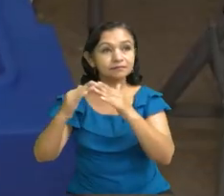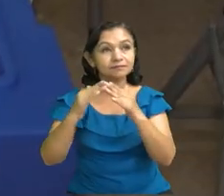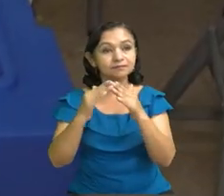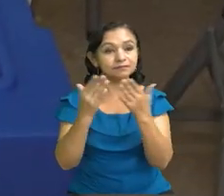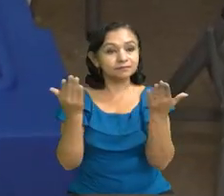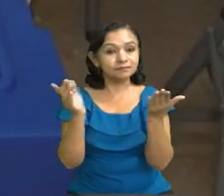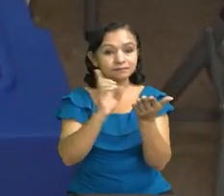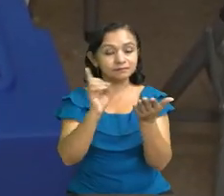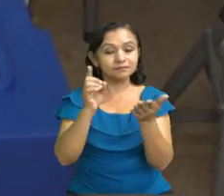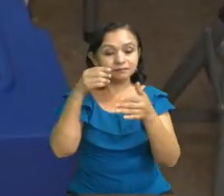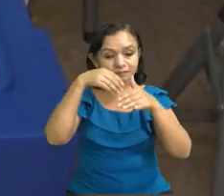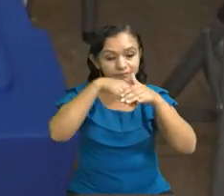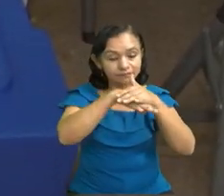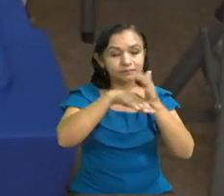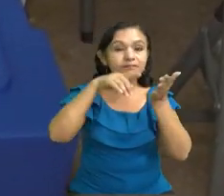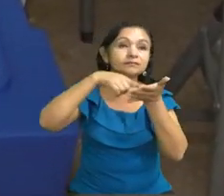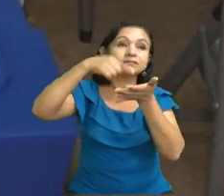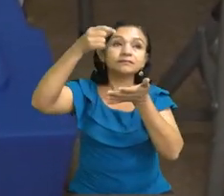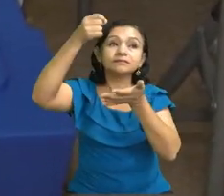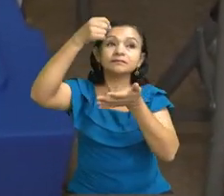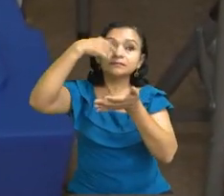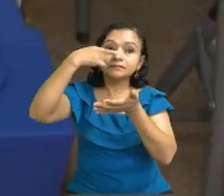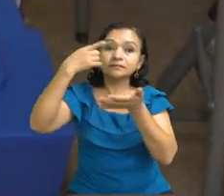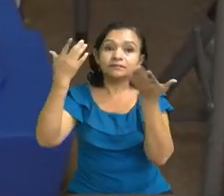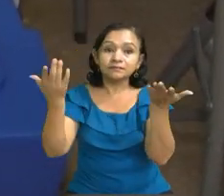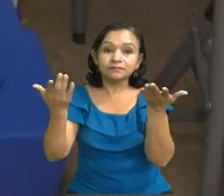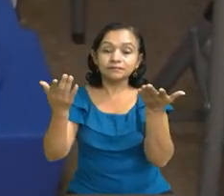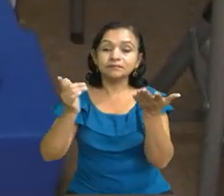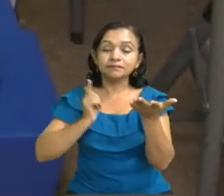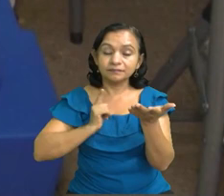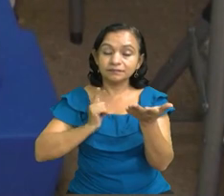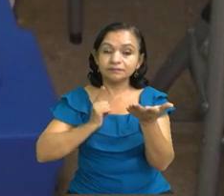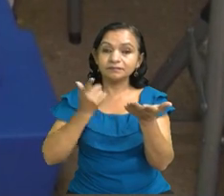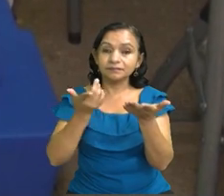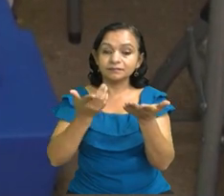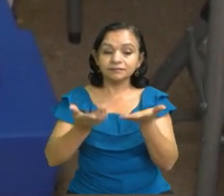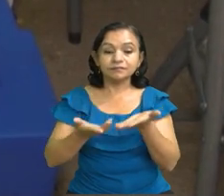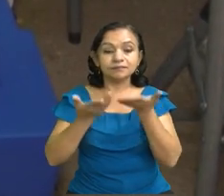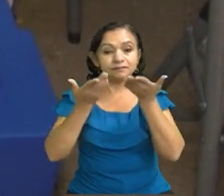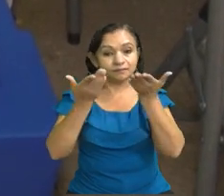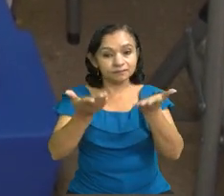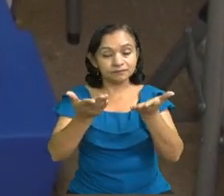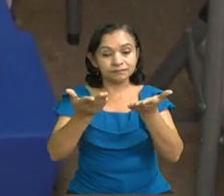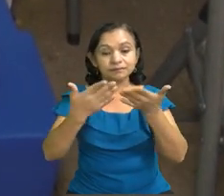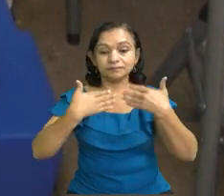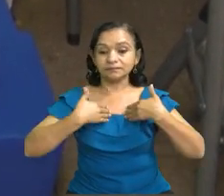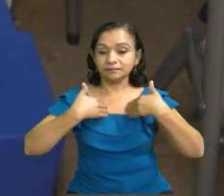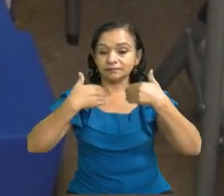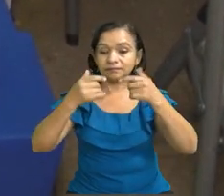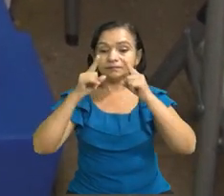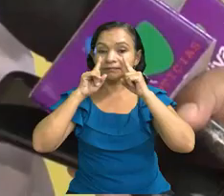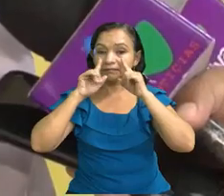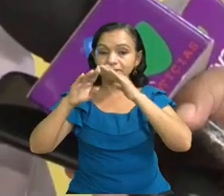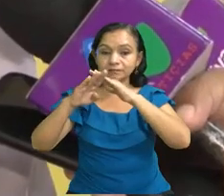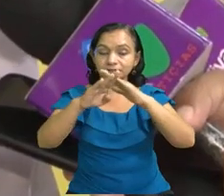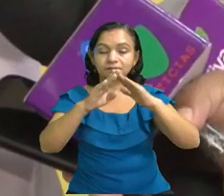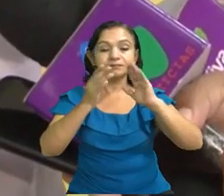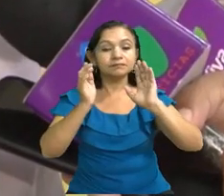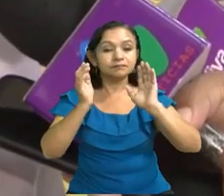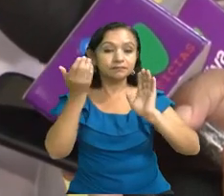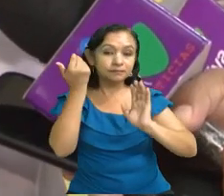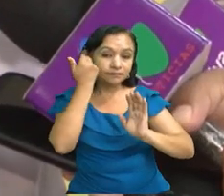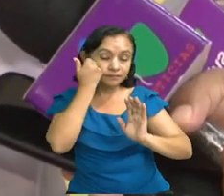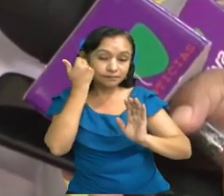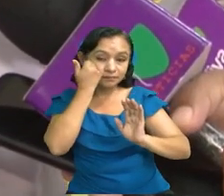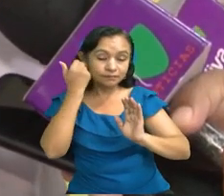donde se va a almacenar la vacuna que nosotros tenemos para brindar esa salud y prevenir las enfermedades